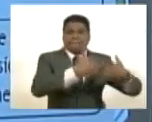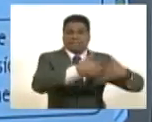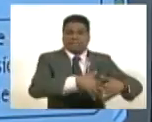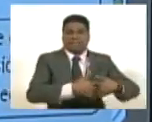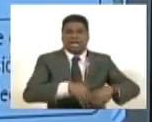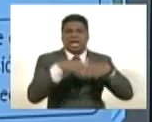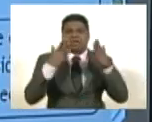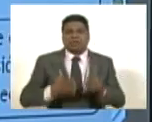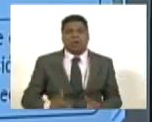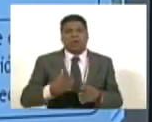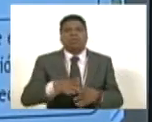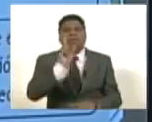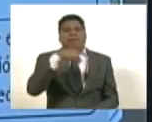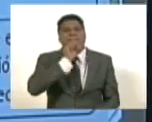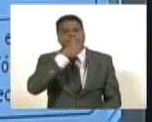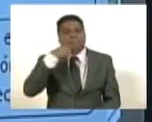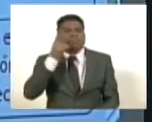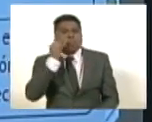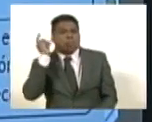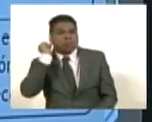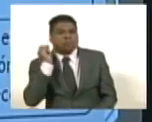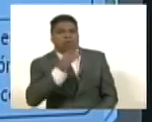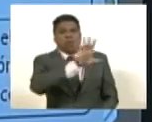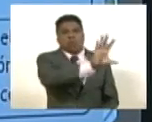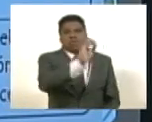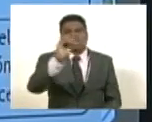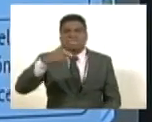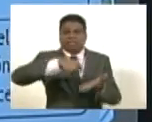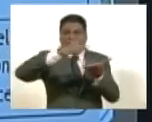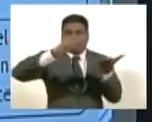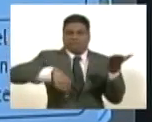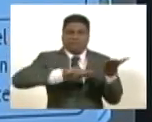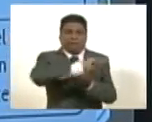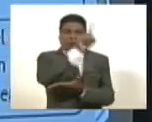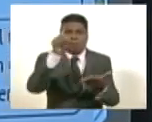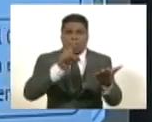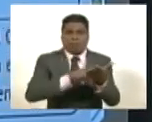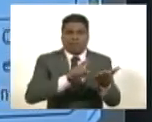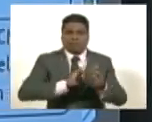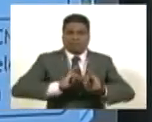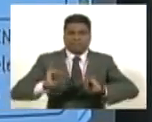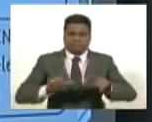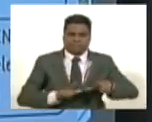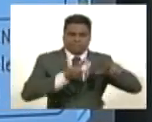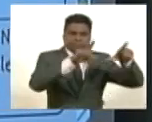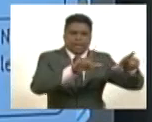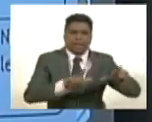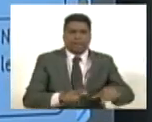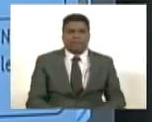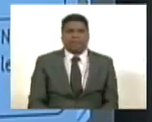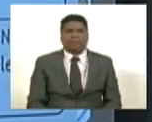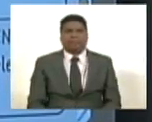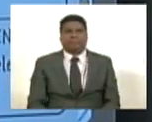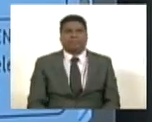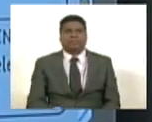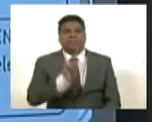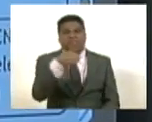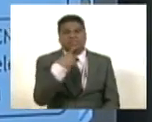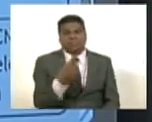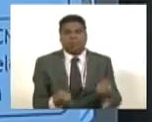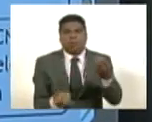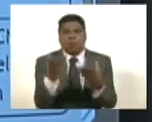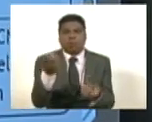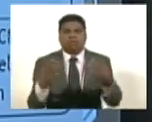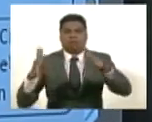empresarias, pensionados o pensionadas, son 500 firmas las que deberán consignar y reiteramos, en el caso de los consejos comunales,